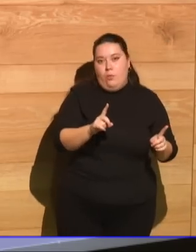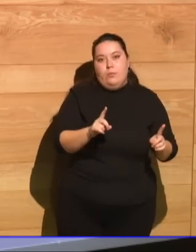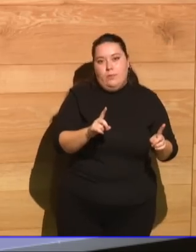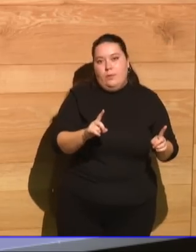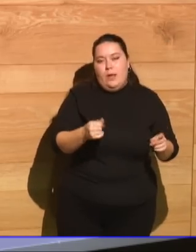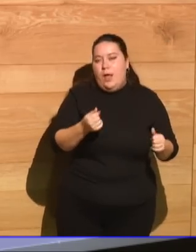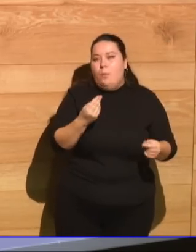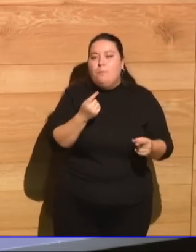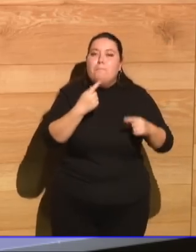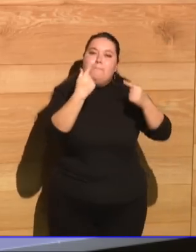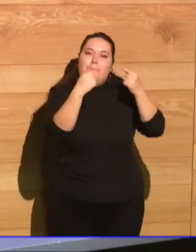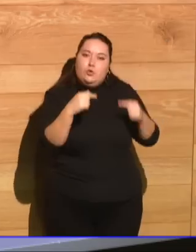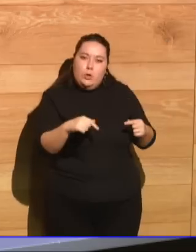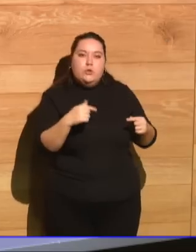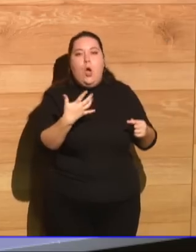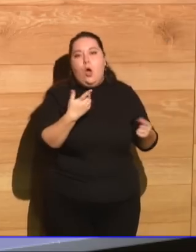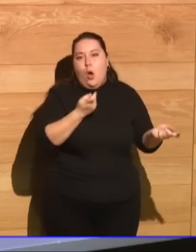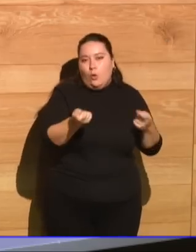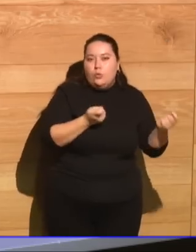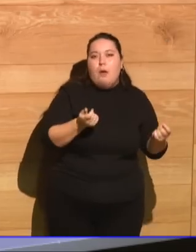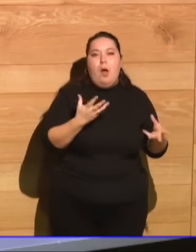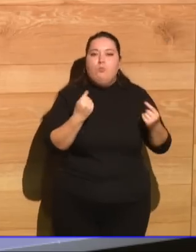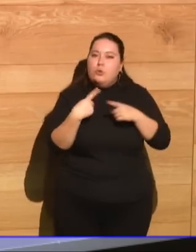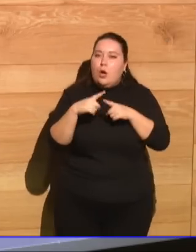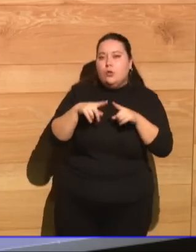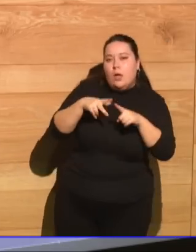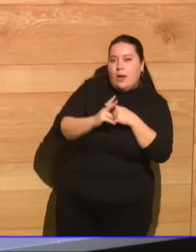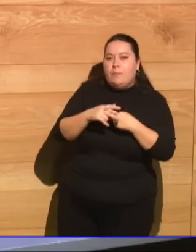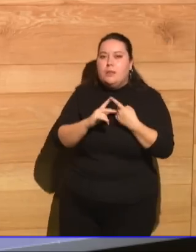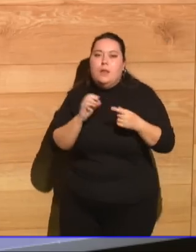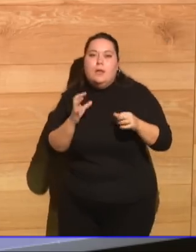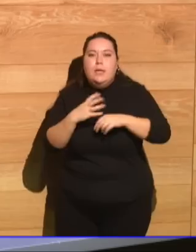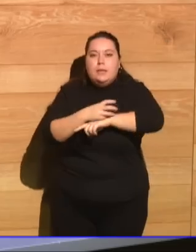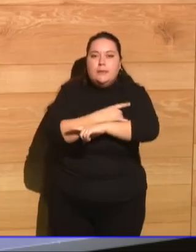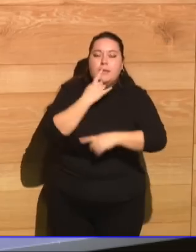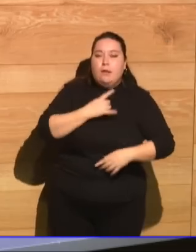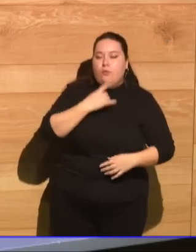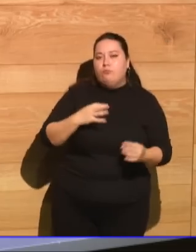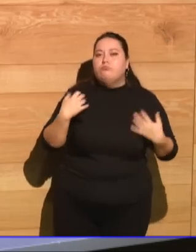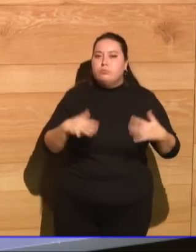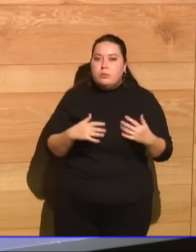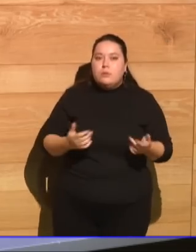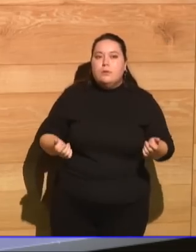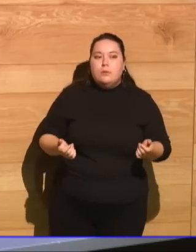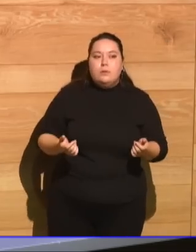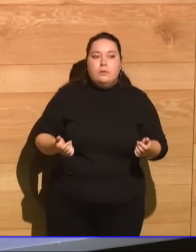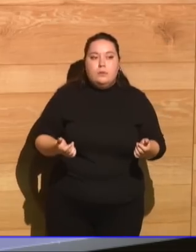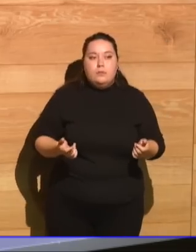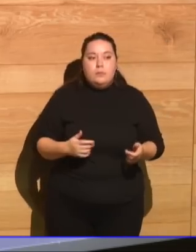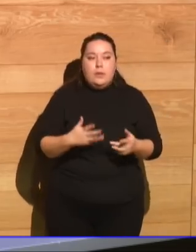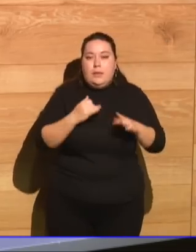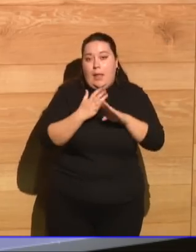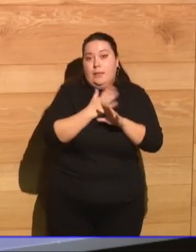grandísimos presupuestos y que ha trabajado con muchos juguetes y con muchos trenes eléctricos de primera división antes de dedicarse al